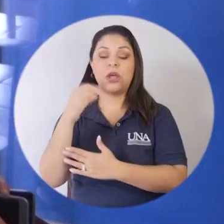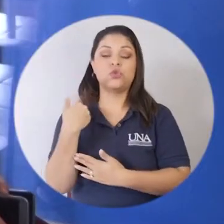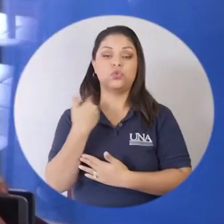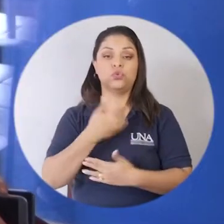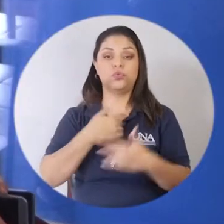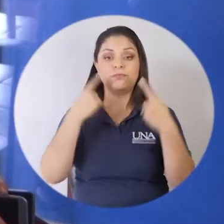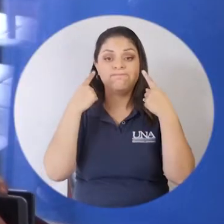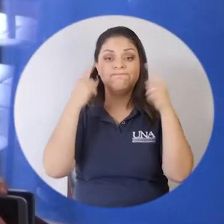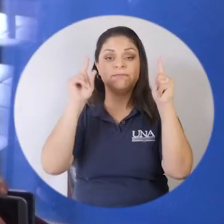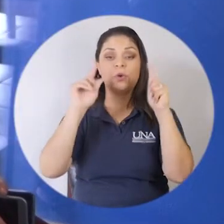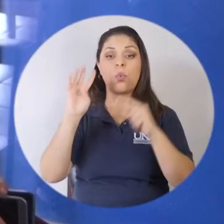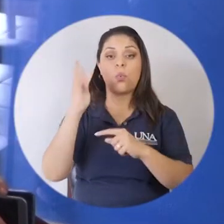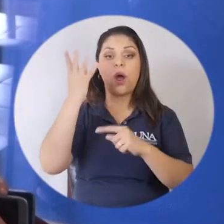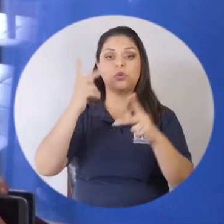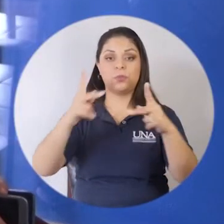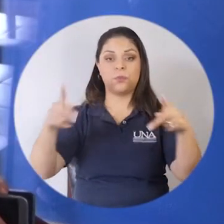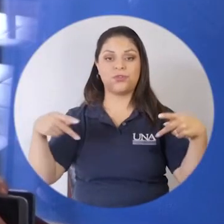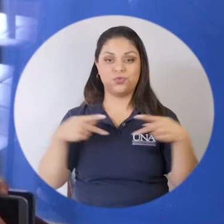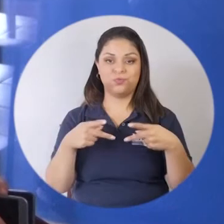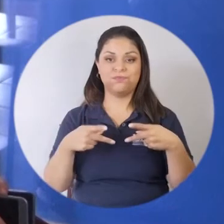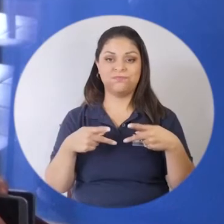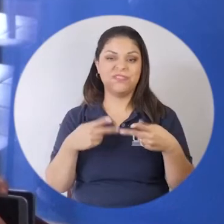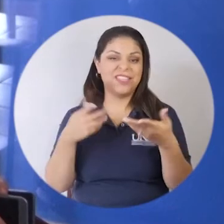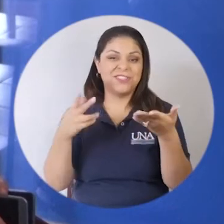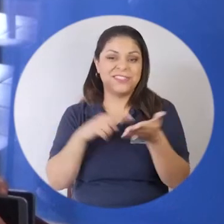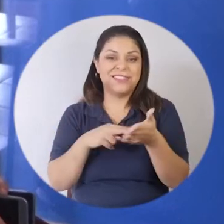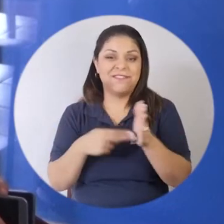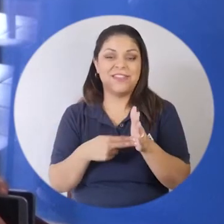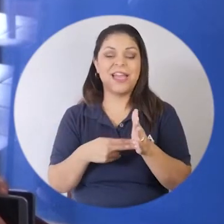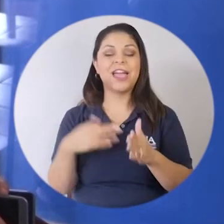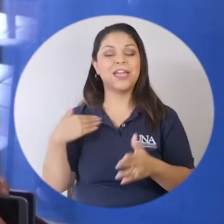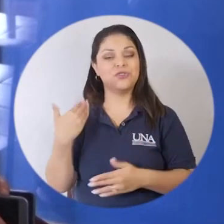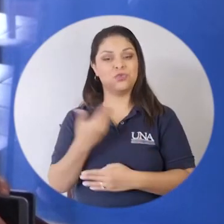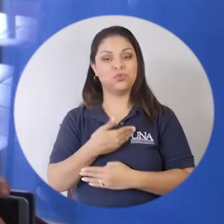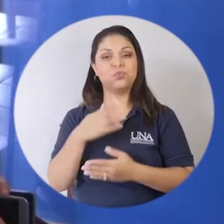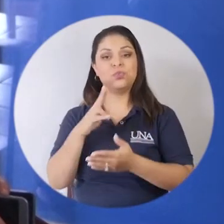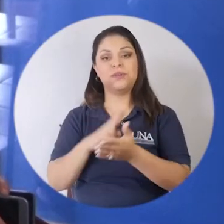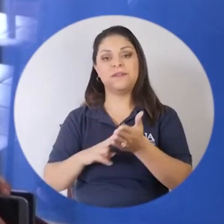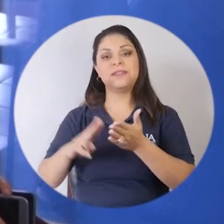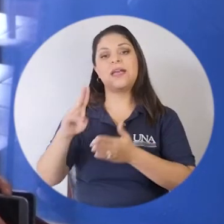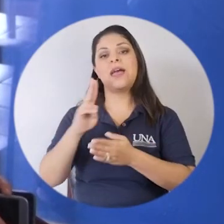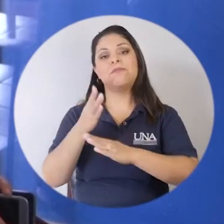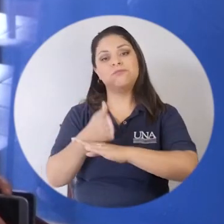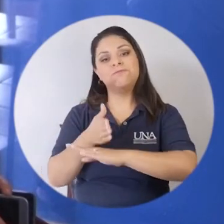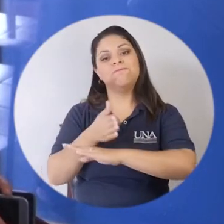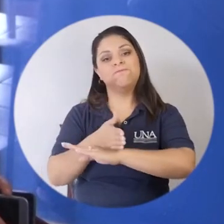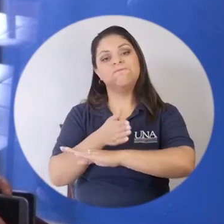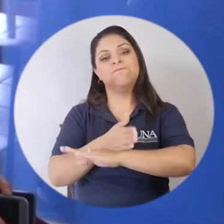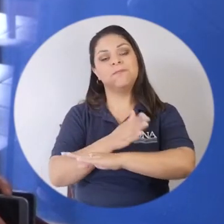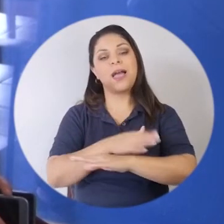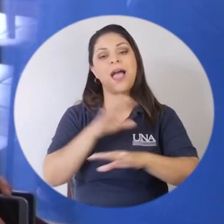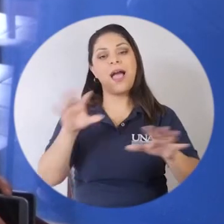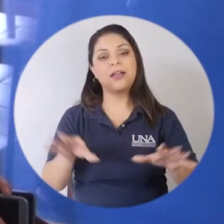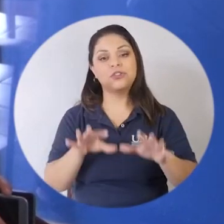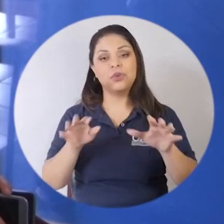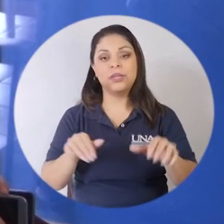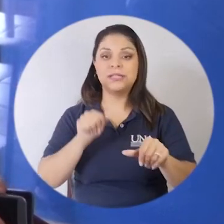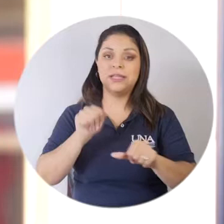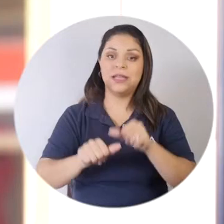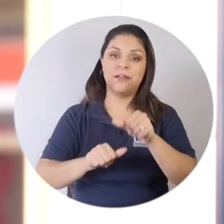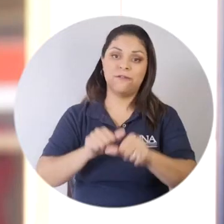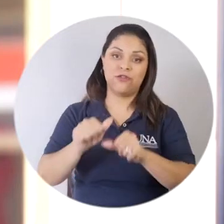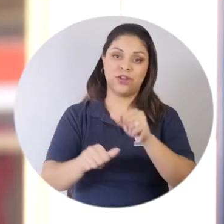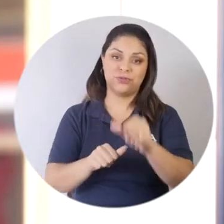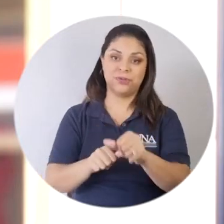el cuarto puesto. ¿Esto qué nos dice a nosotros como universidad? Bueno, que hemos venido realizando acciones, esfuerzos y que